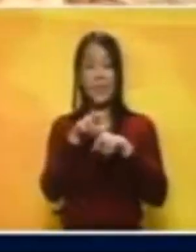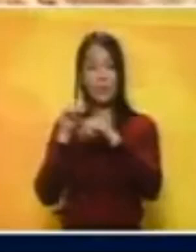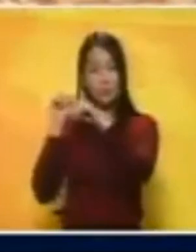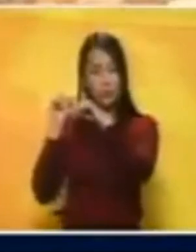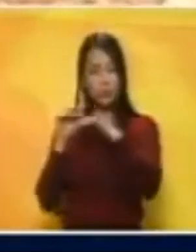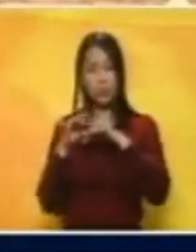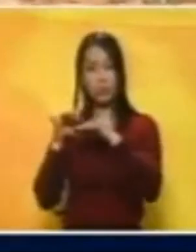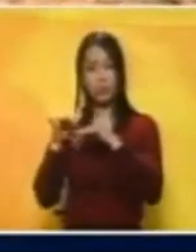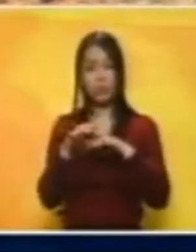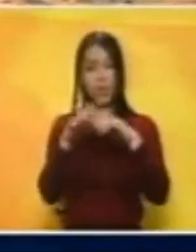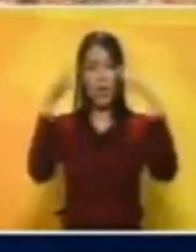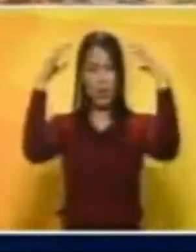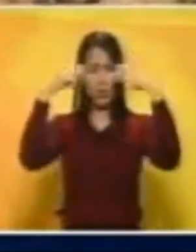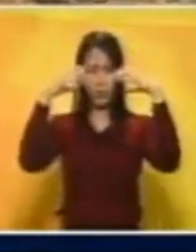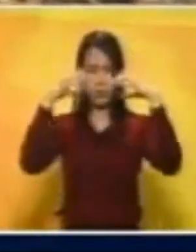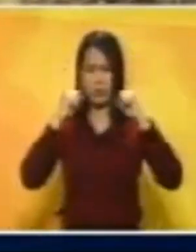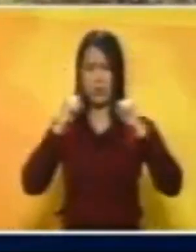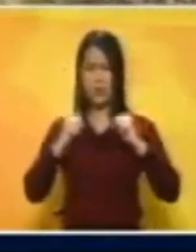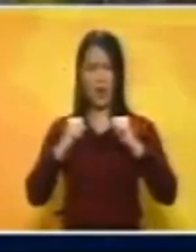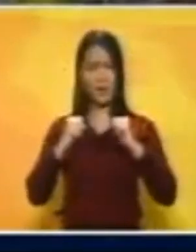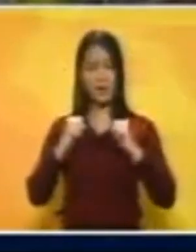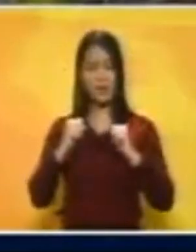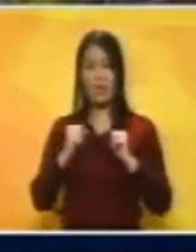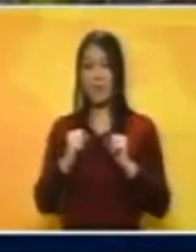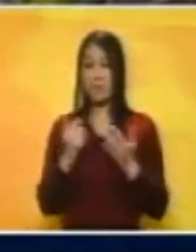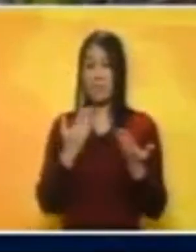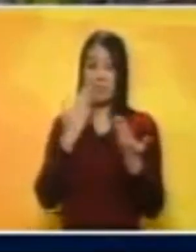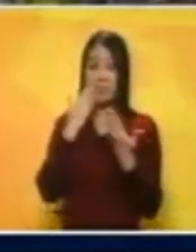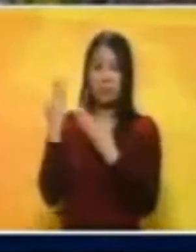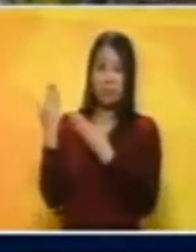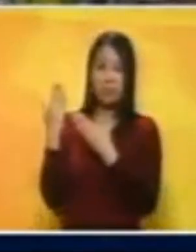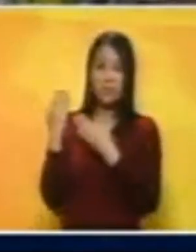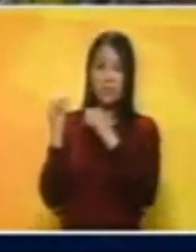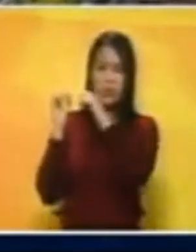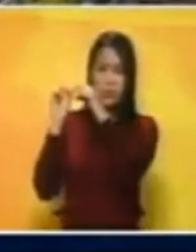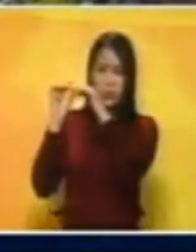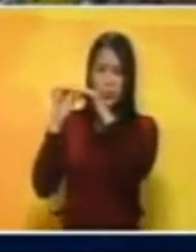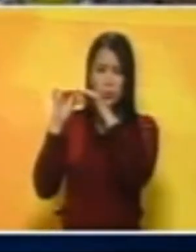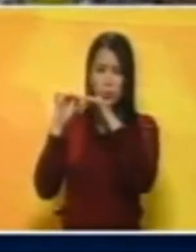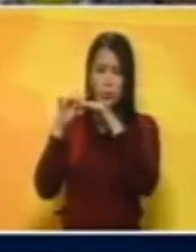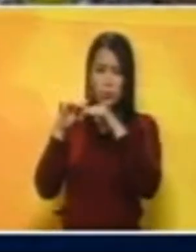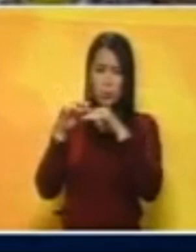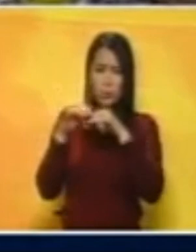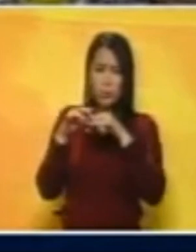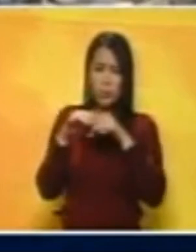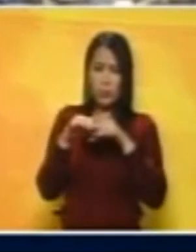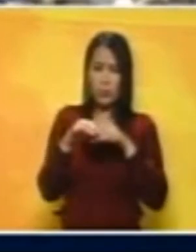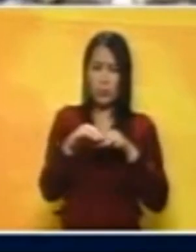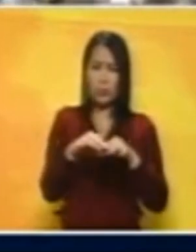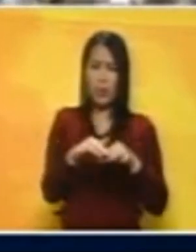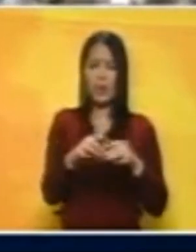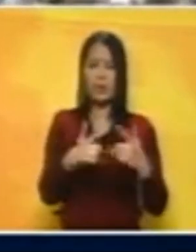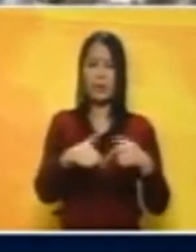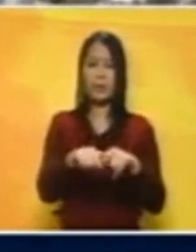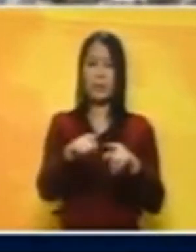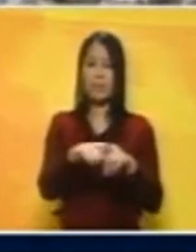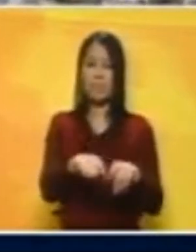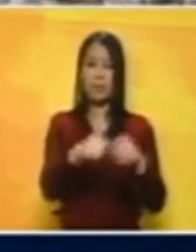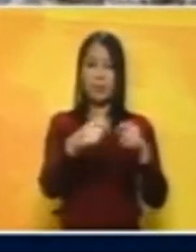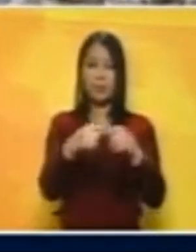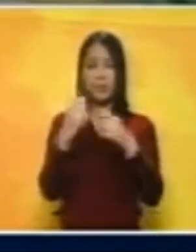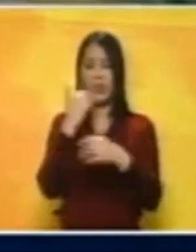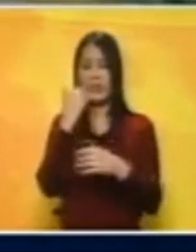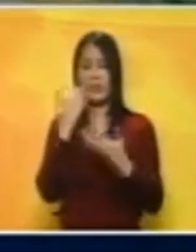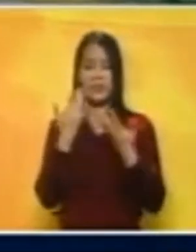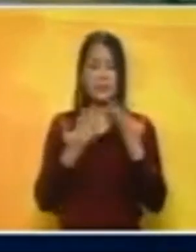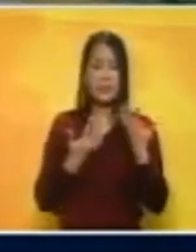fuerza de las lluvias empezó a erosionar el cerro ha ido cediendo y esto podría